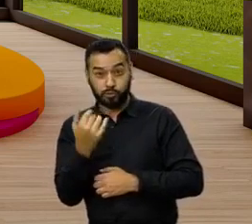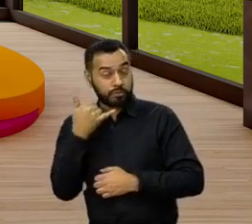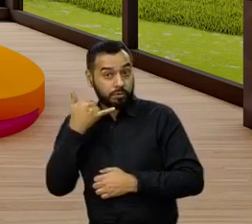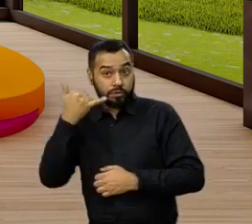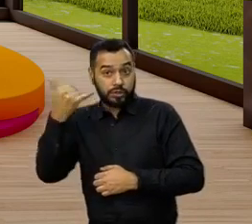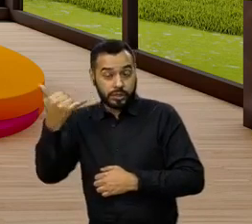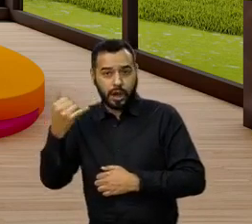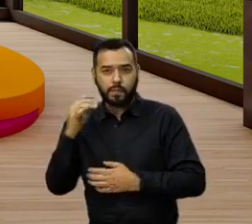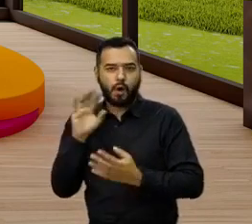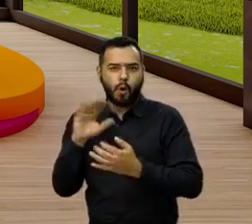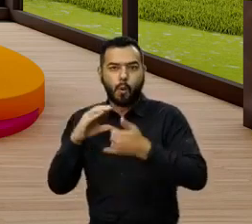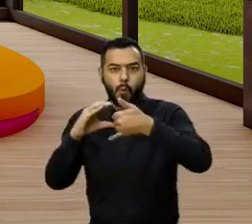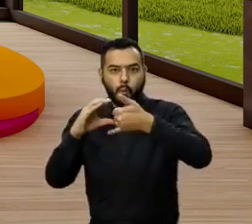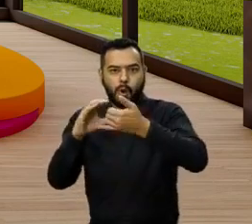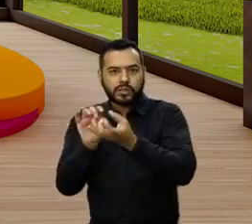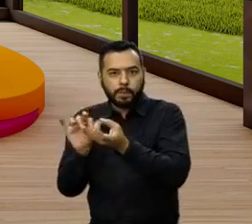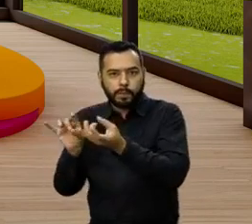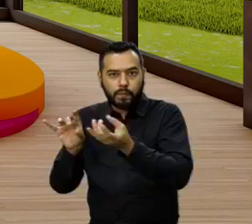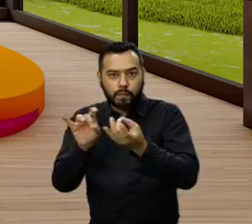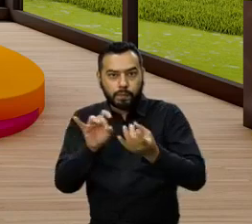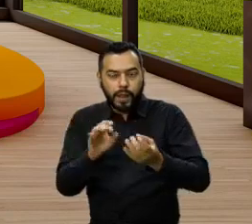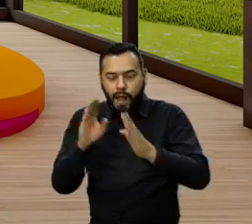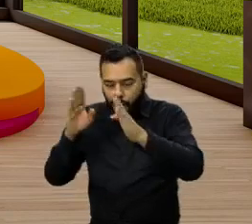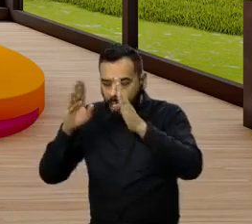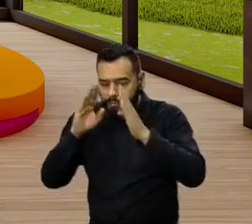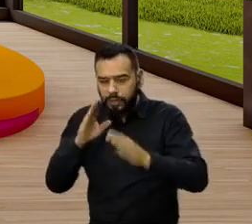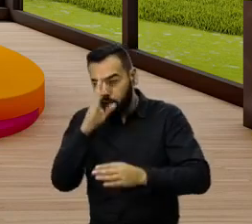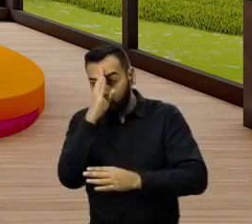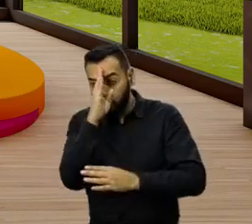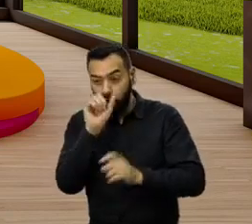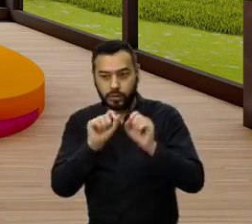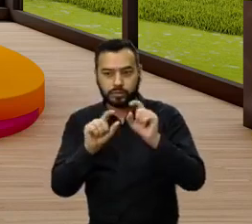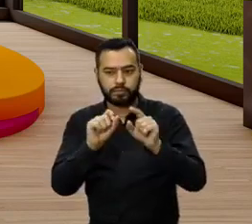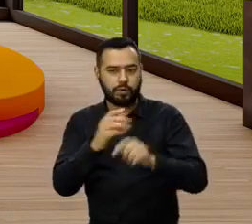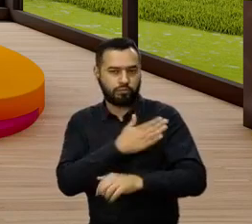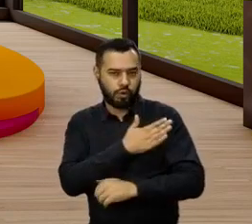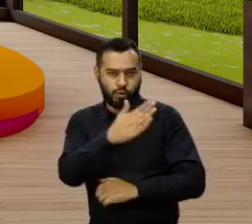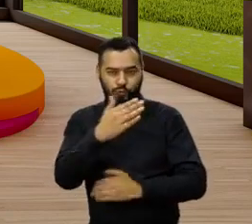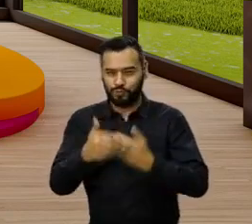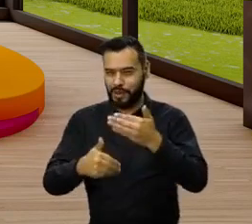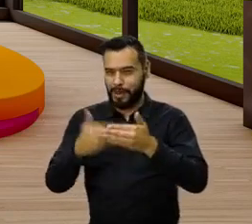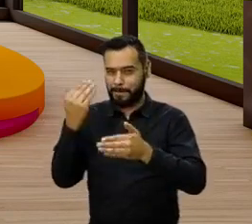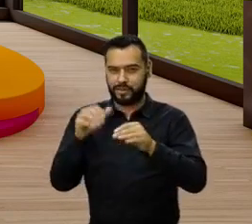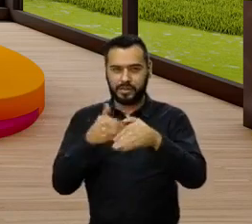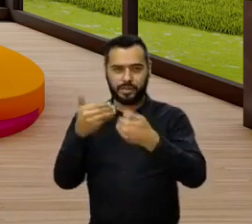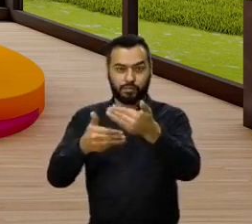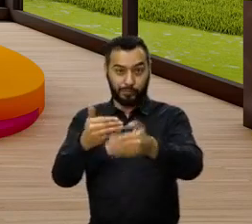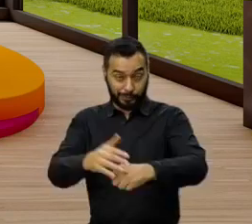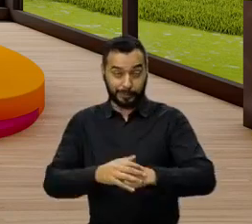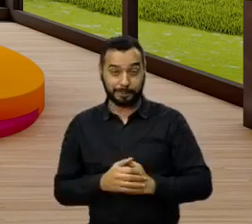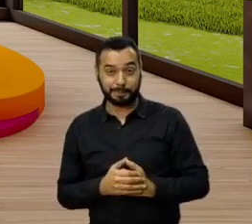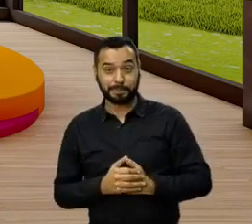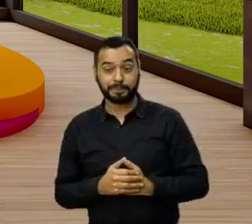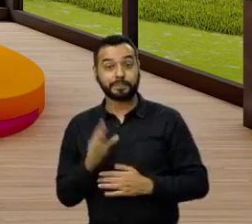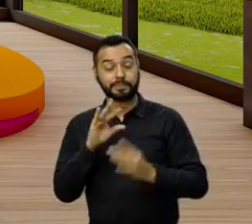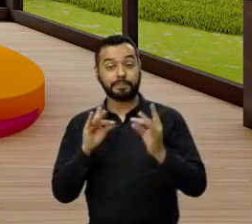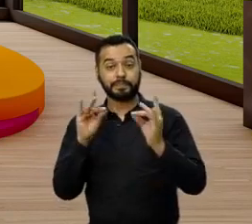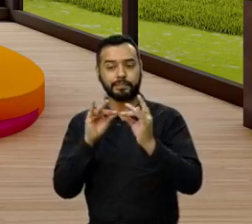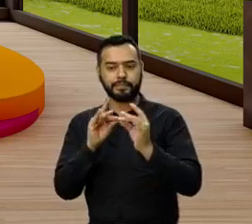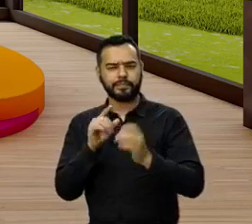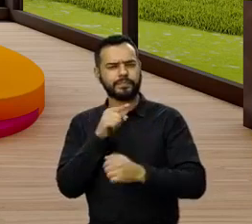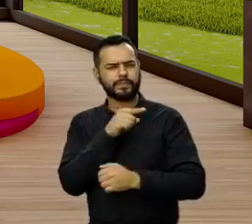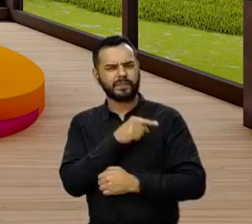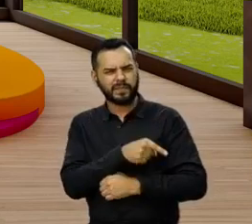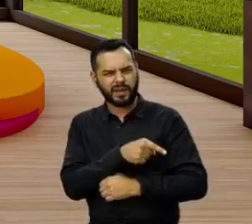llama nos escriben por whatsapp y vamos a estar atentos a poderle solucionar sus inquietudes e iniciar un proceso perfecto bueno y esos